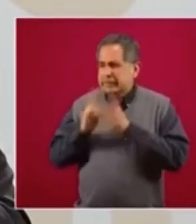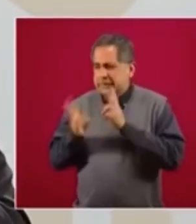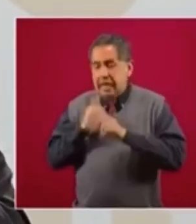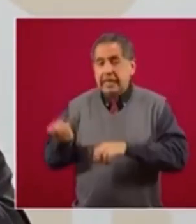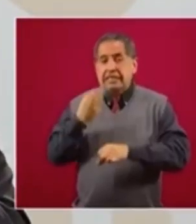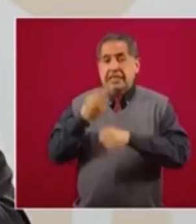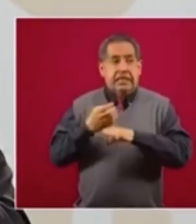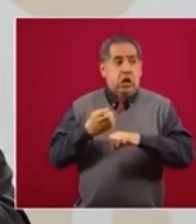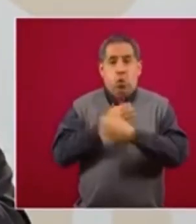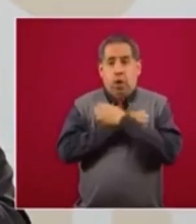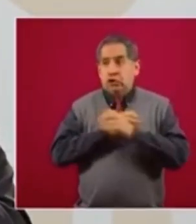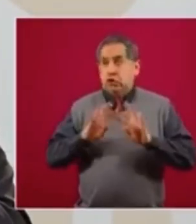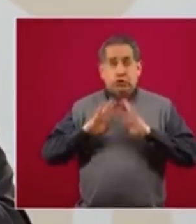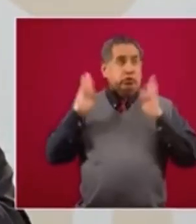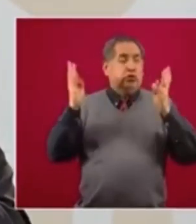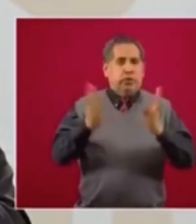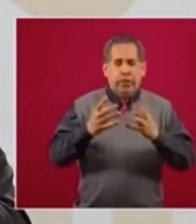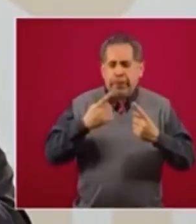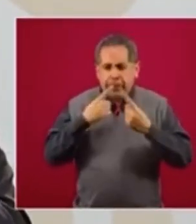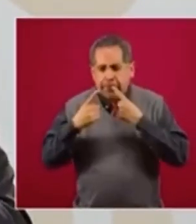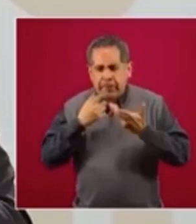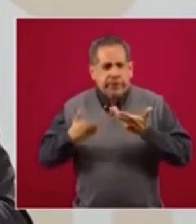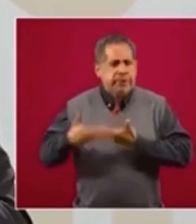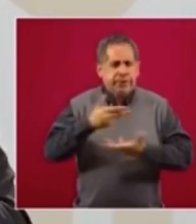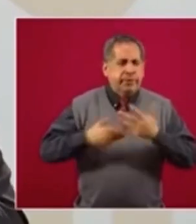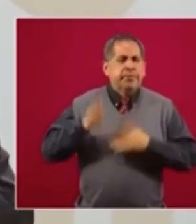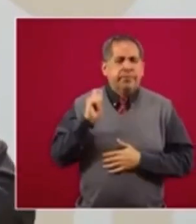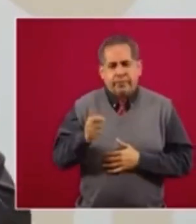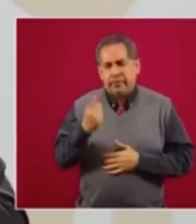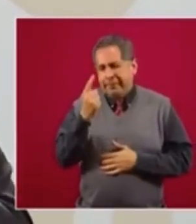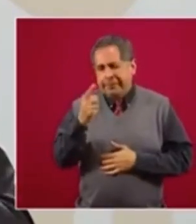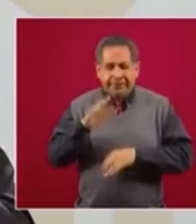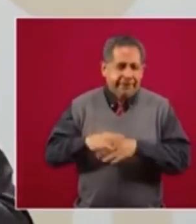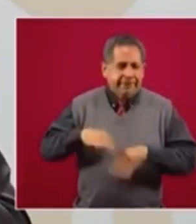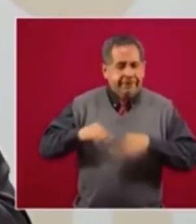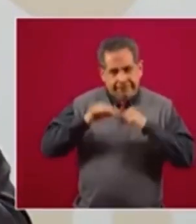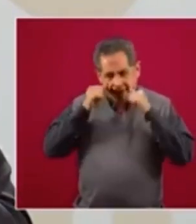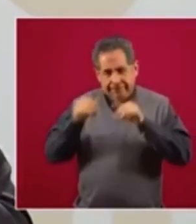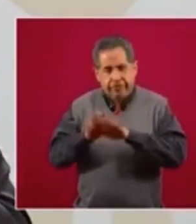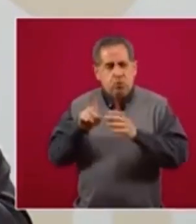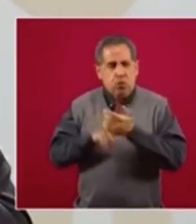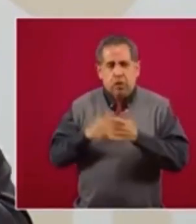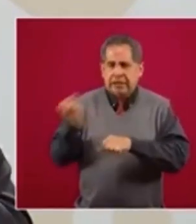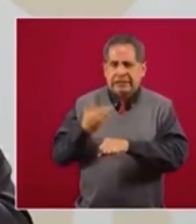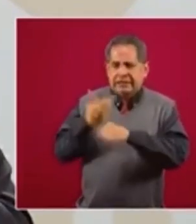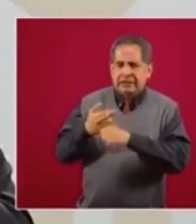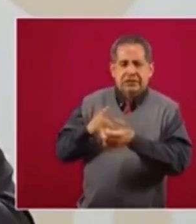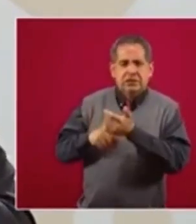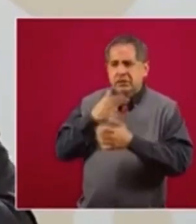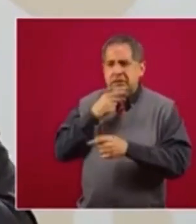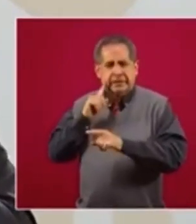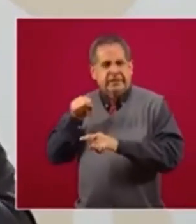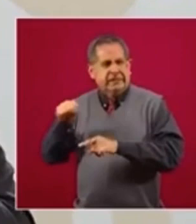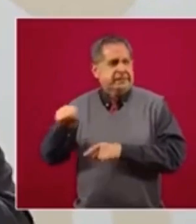de los estados de la República, lo que más se inclinaban las secretarias y los